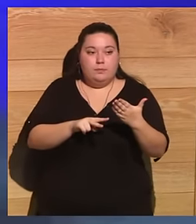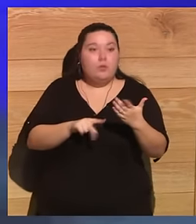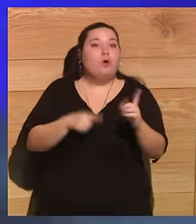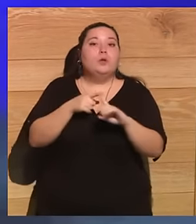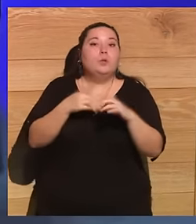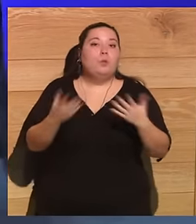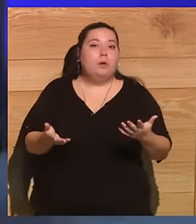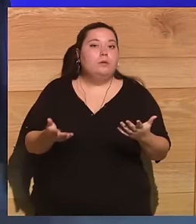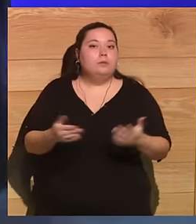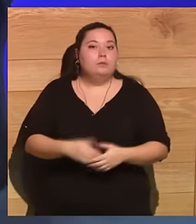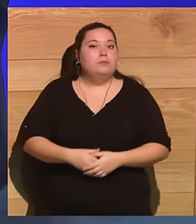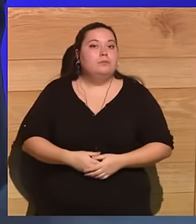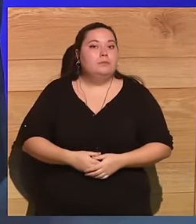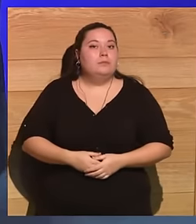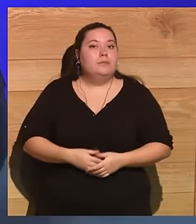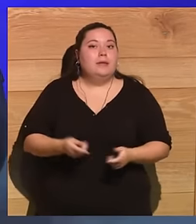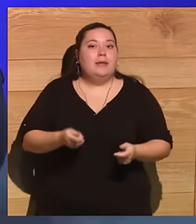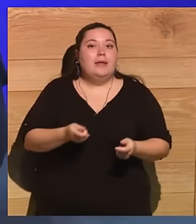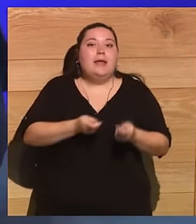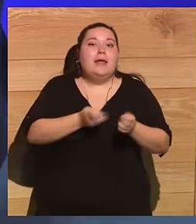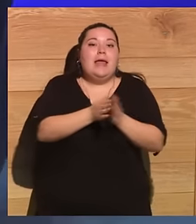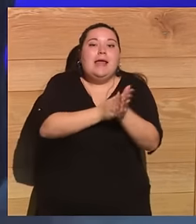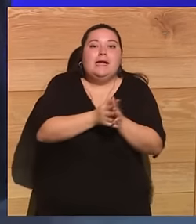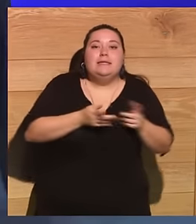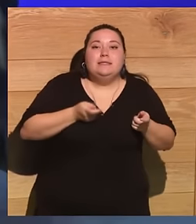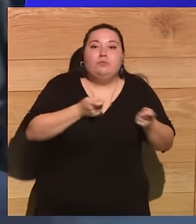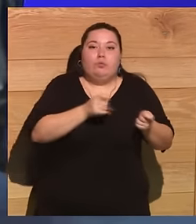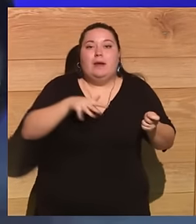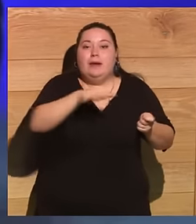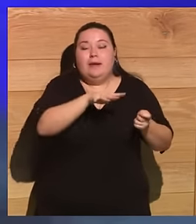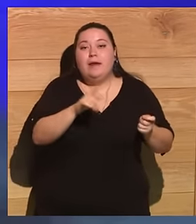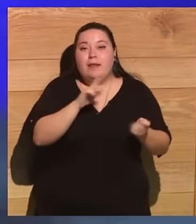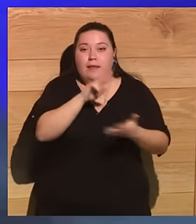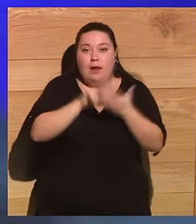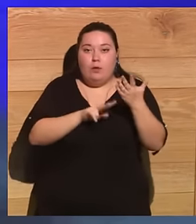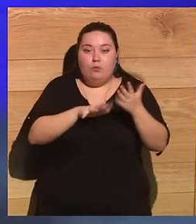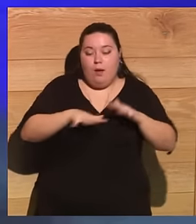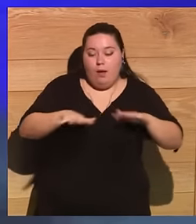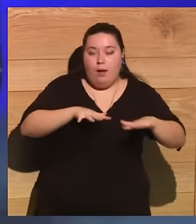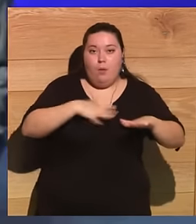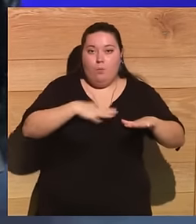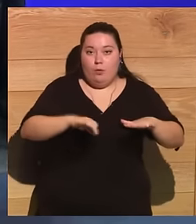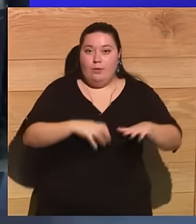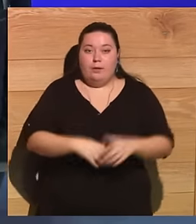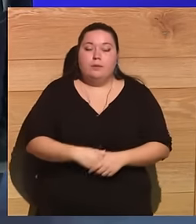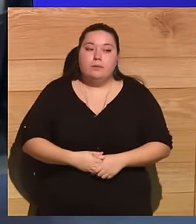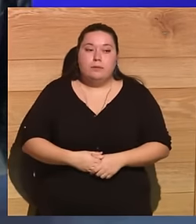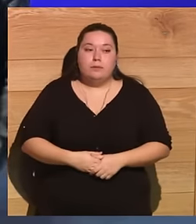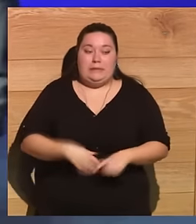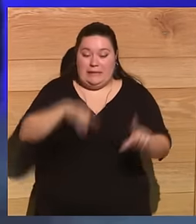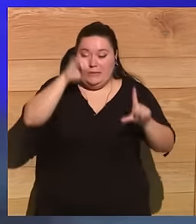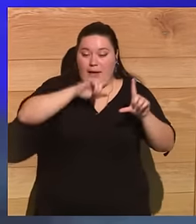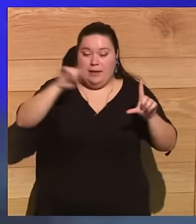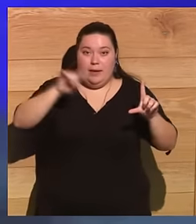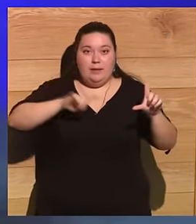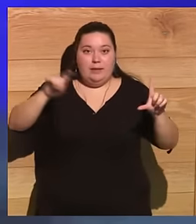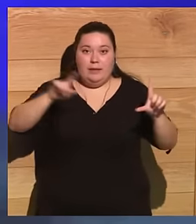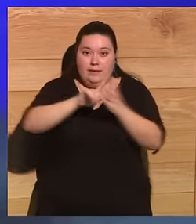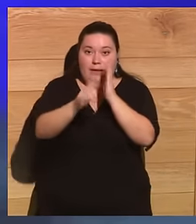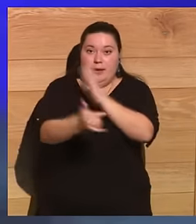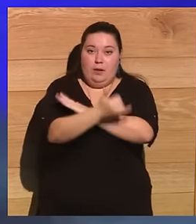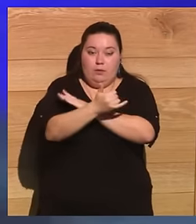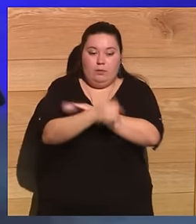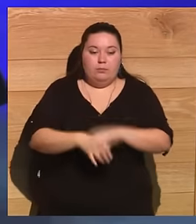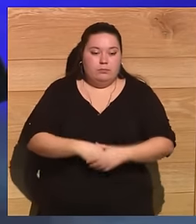para estimular algunas áreas de la corteza especializadas en la lectura. Y estas adquieren las estadísticas del